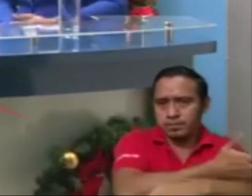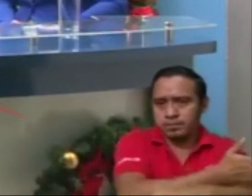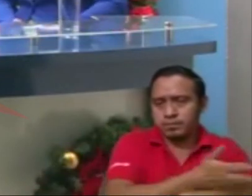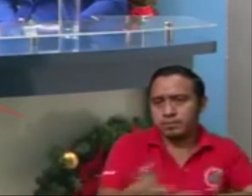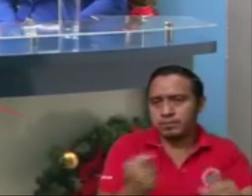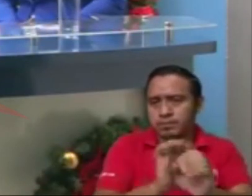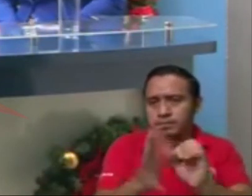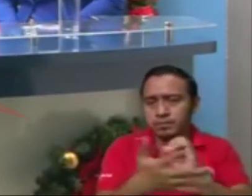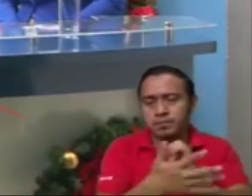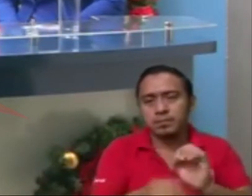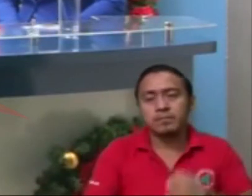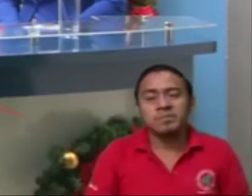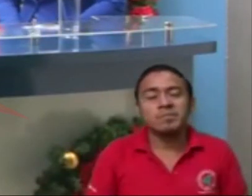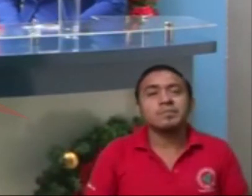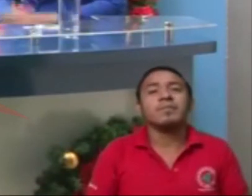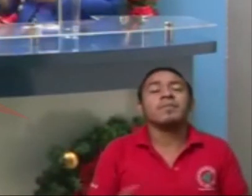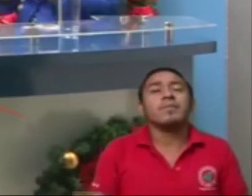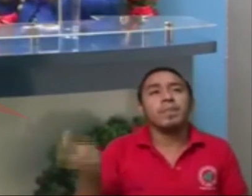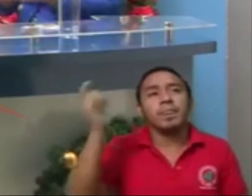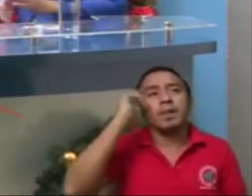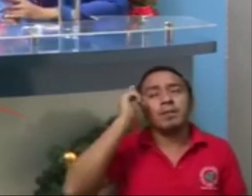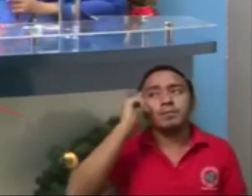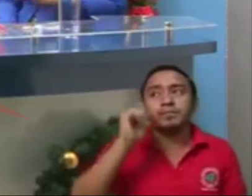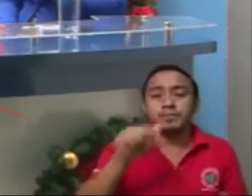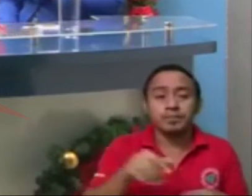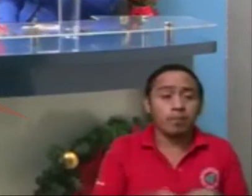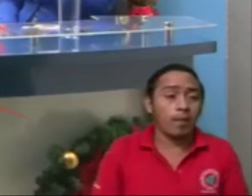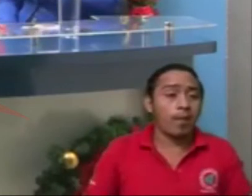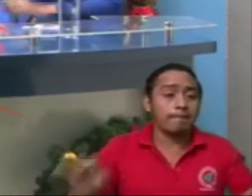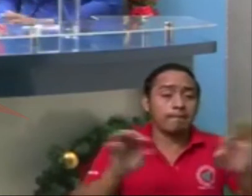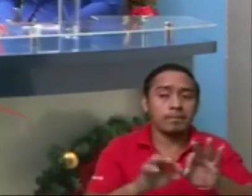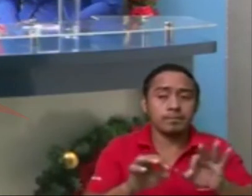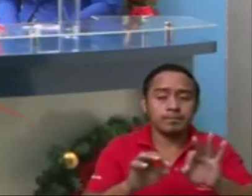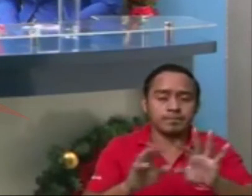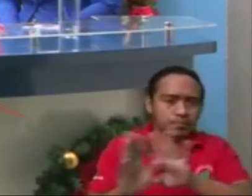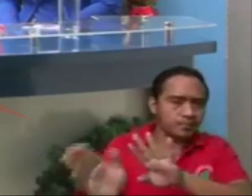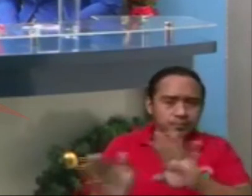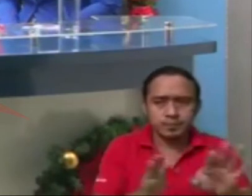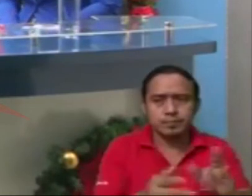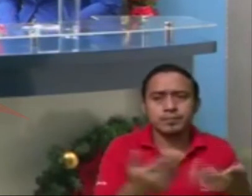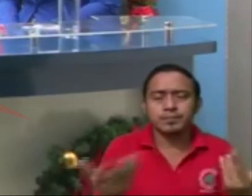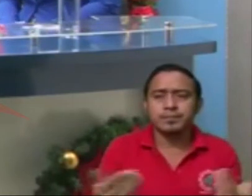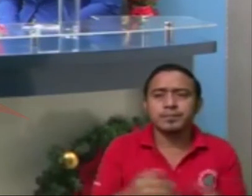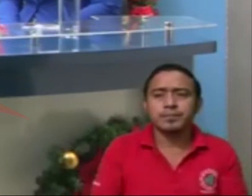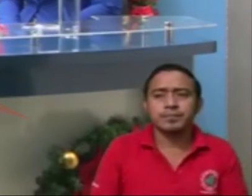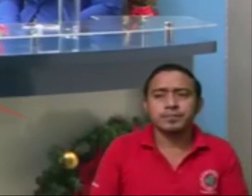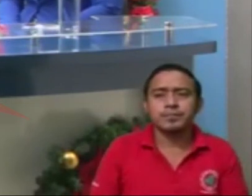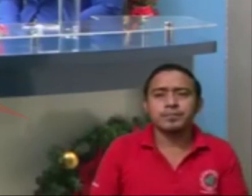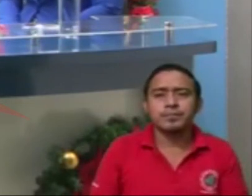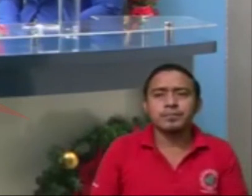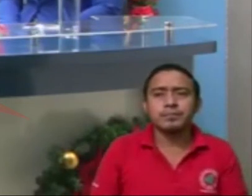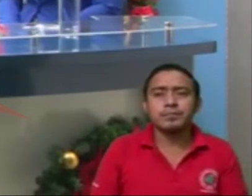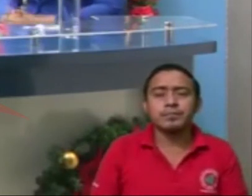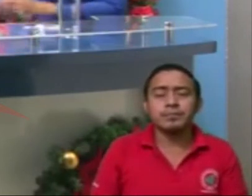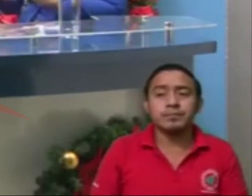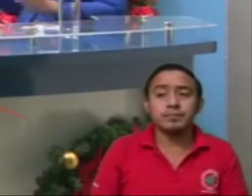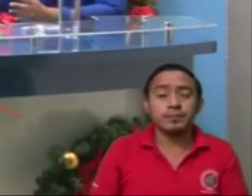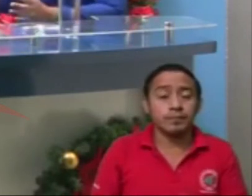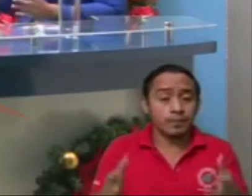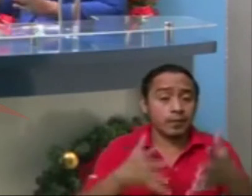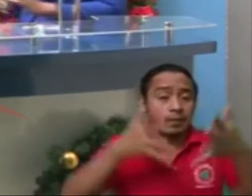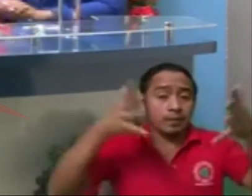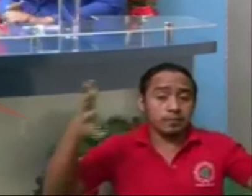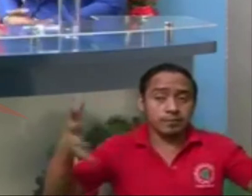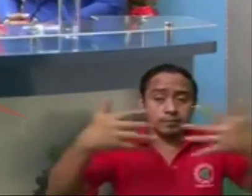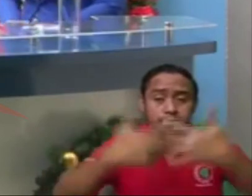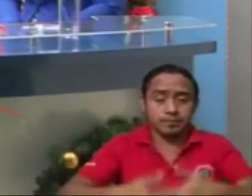pandemia, ¿verdad? Entonces yo creo que eso es fundamental. La otra cosa es que también las grandes